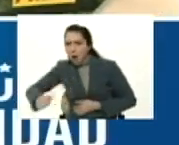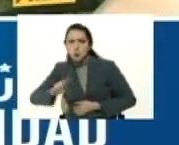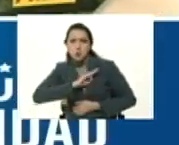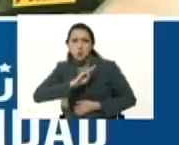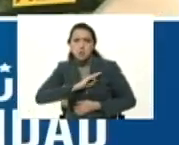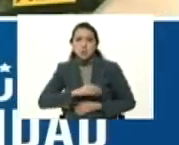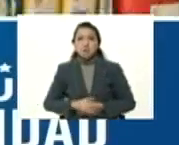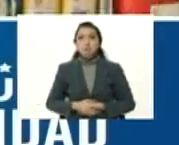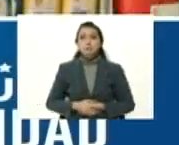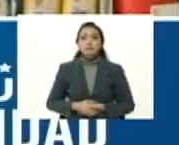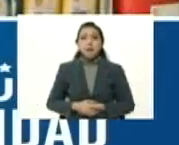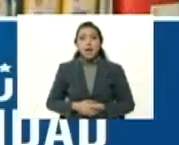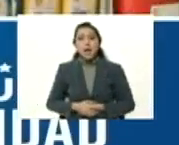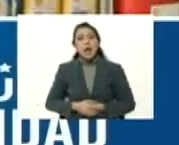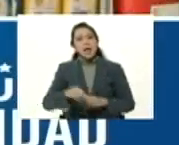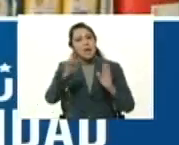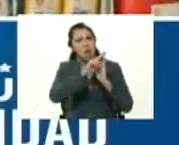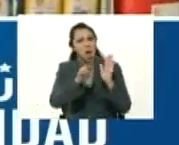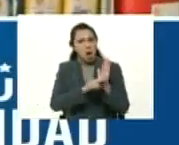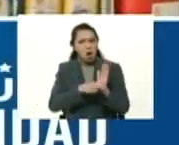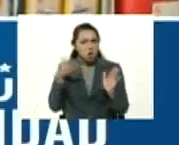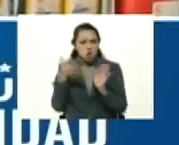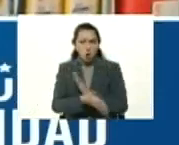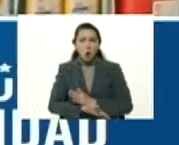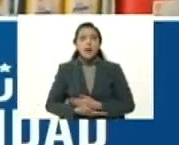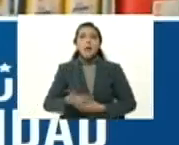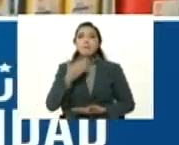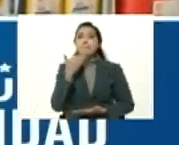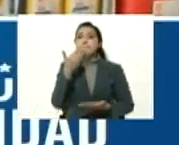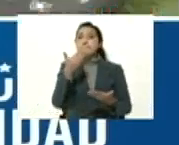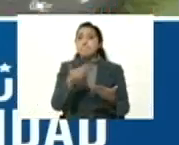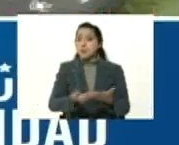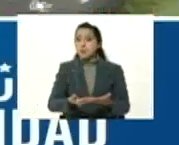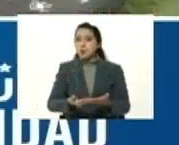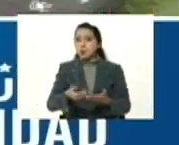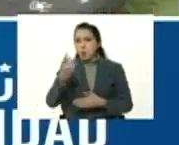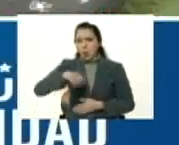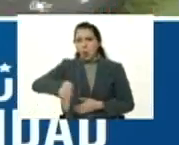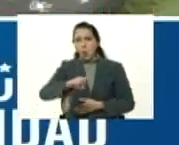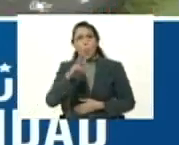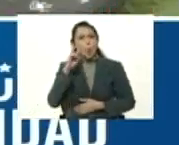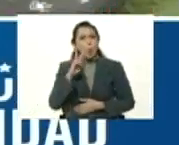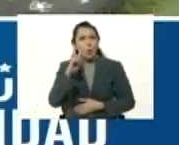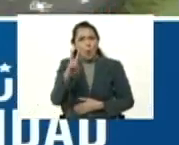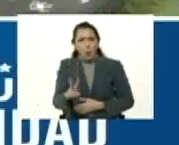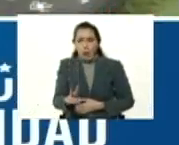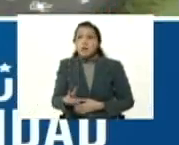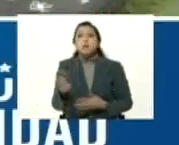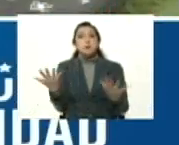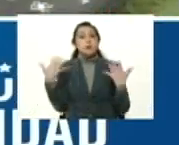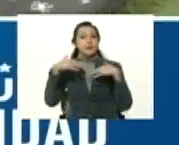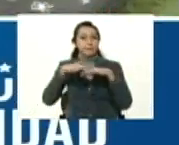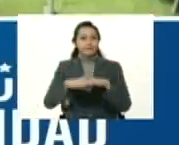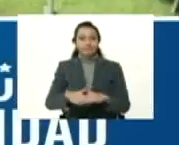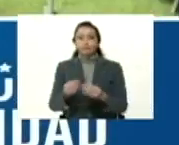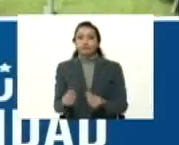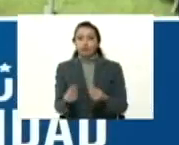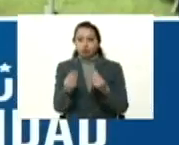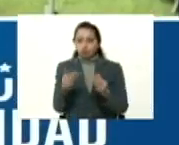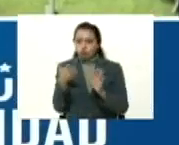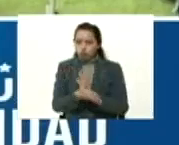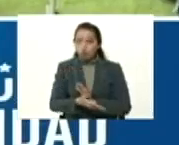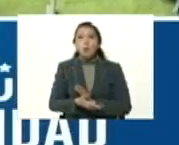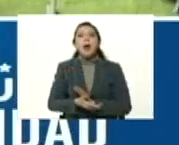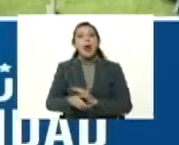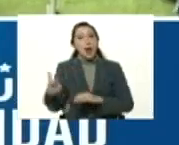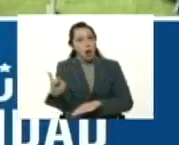instituciones a nivel normativo, a nivel de permisología. Es decir, ellos han tenido una visión bastante integral de la parte gubernamental,